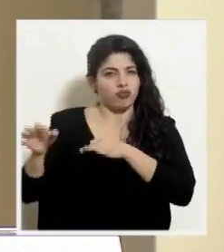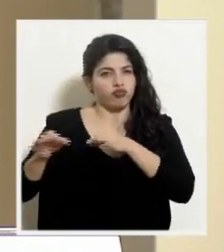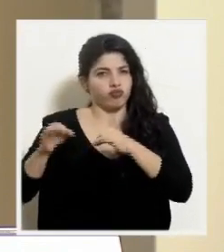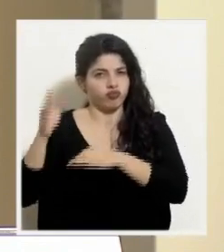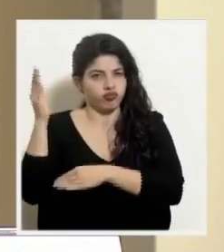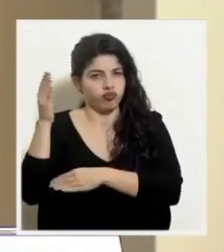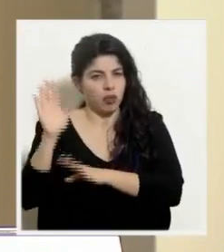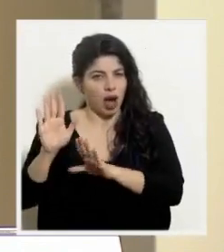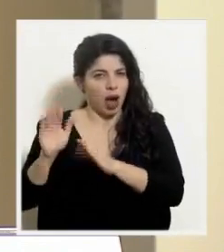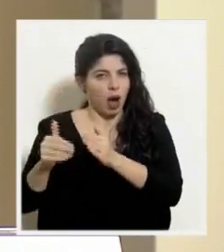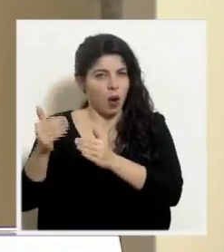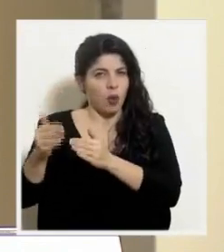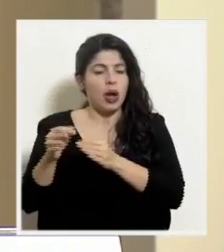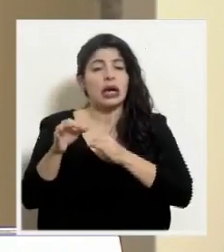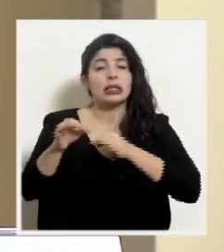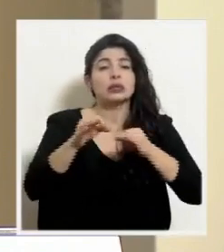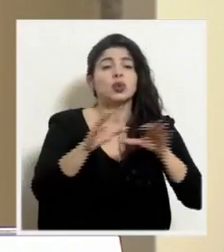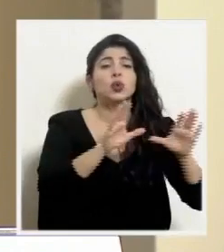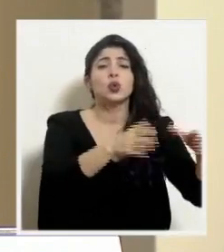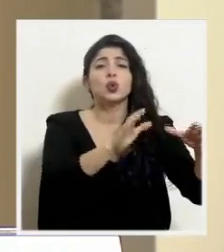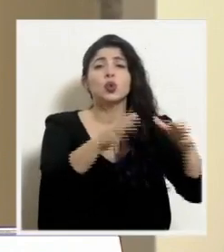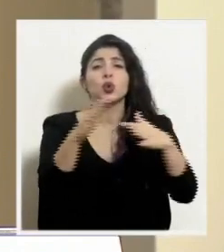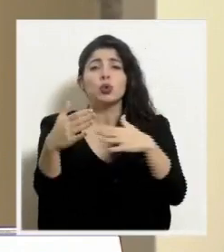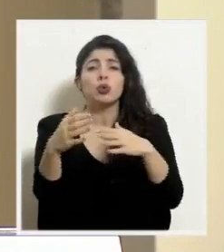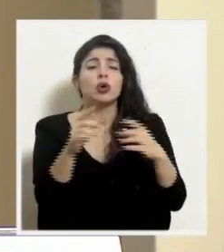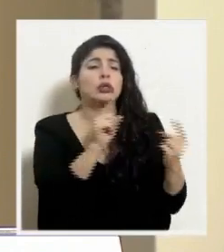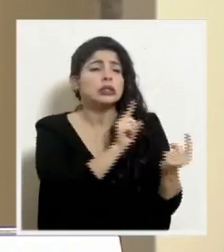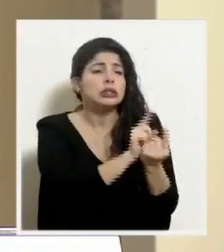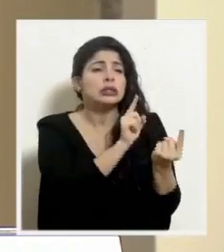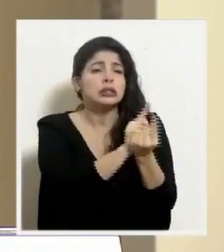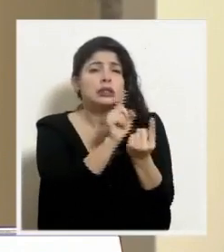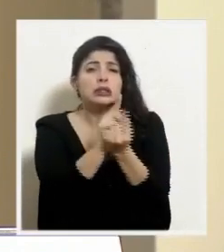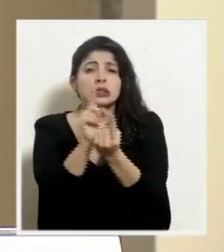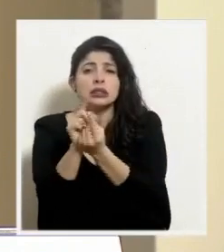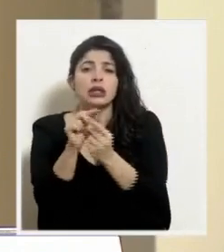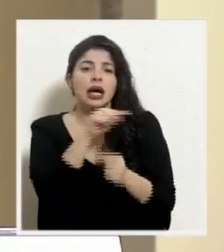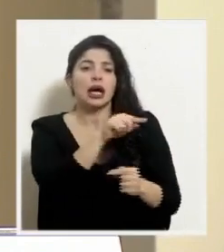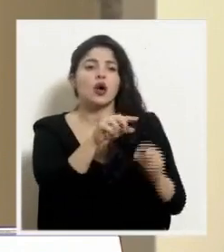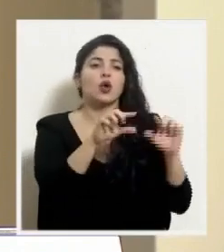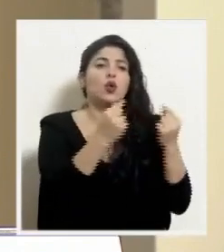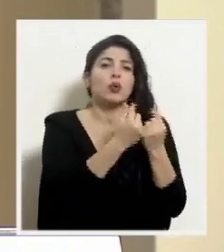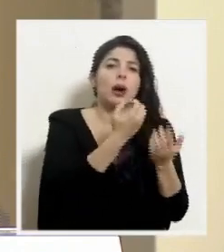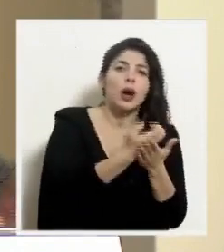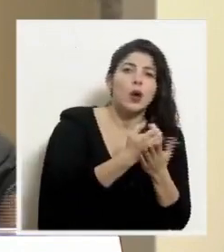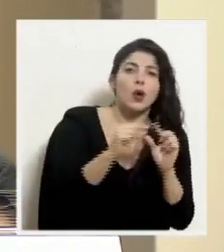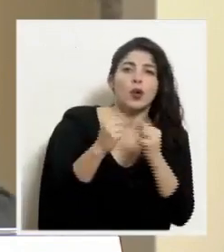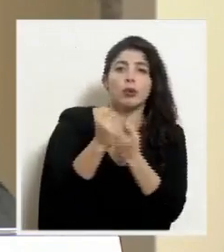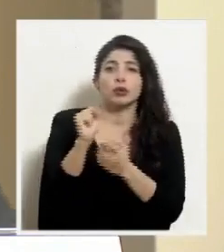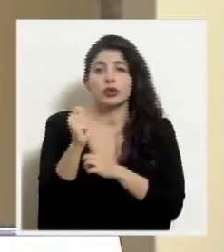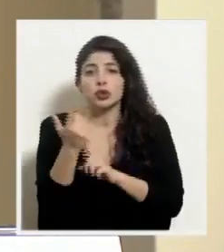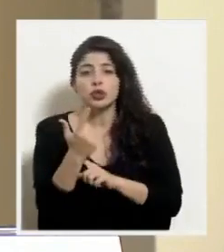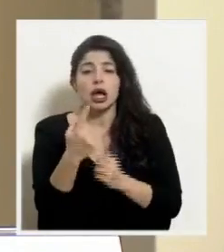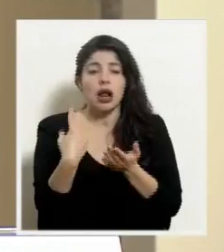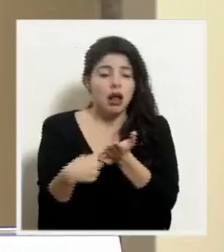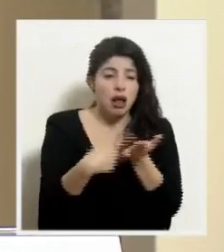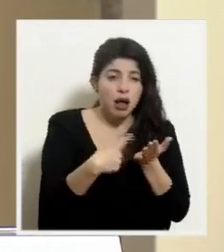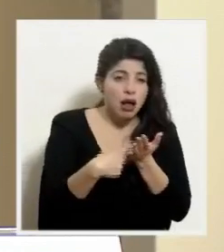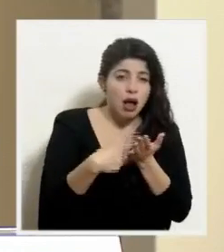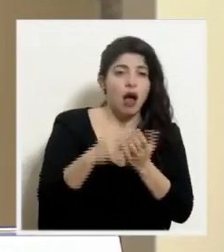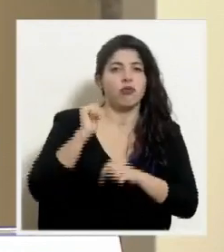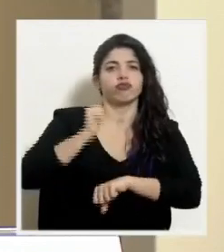de seguido con diferentes sectores económicos y sociales. Estas medidas, y agradecería